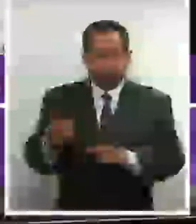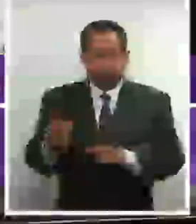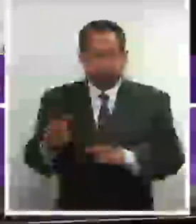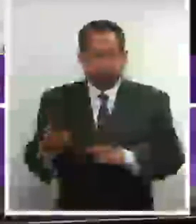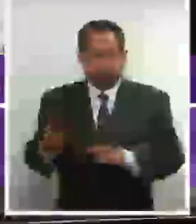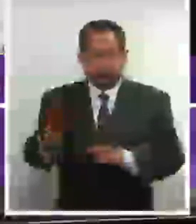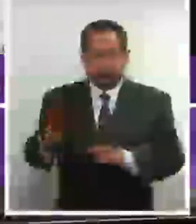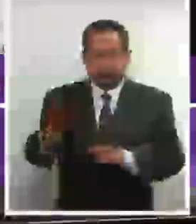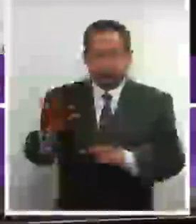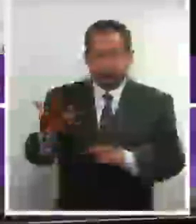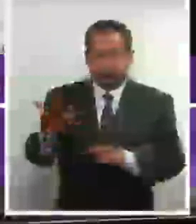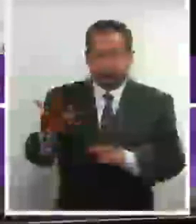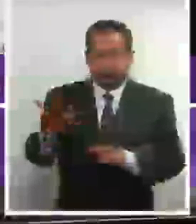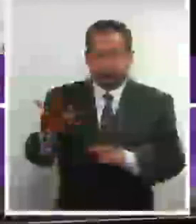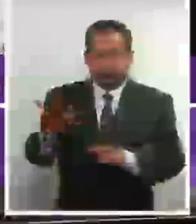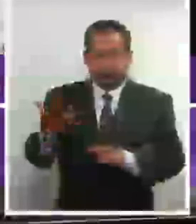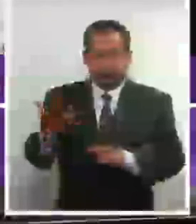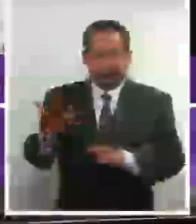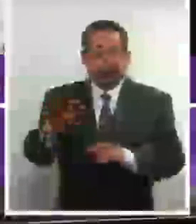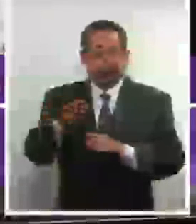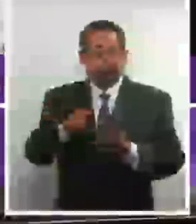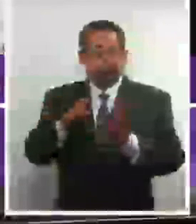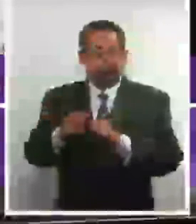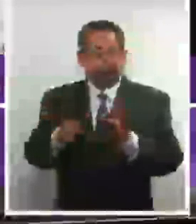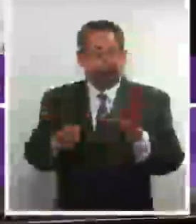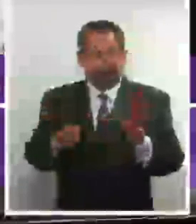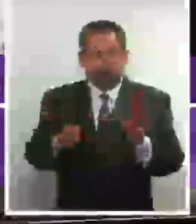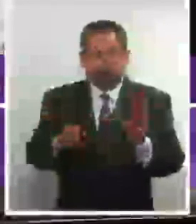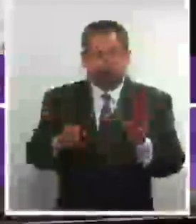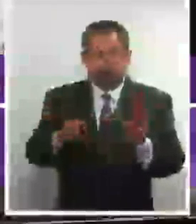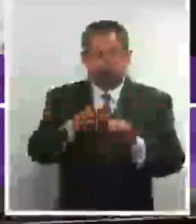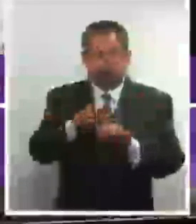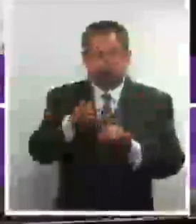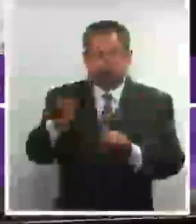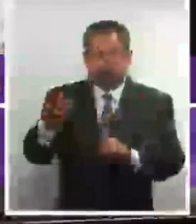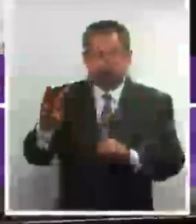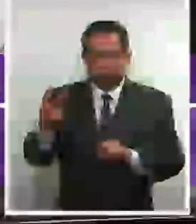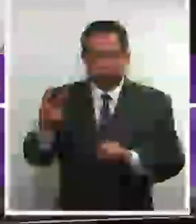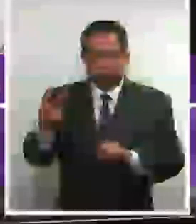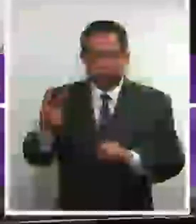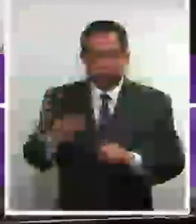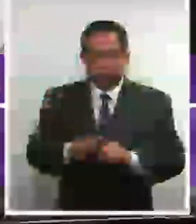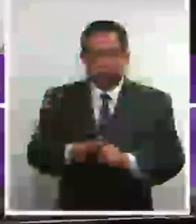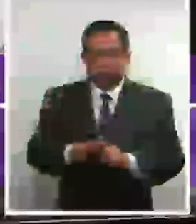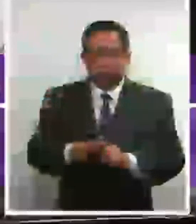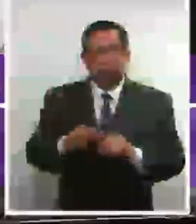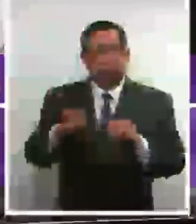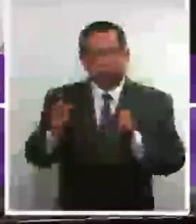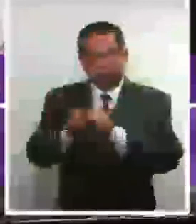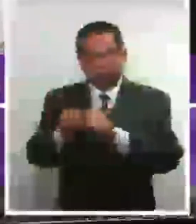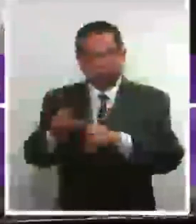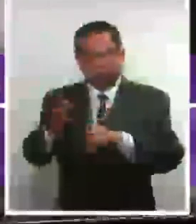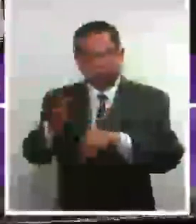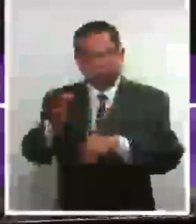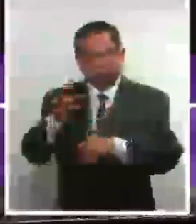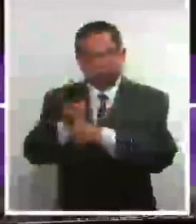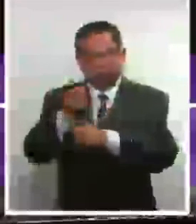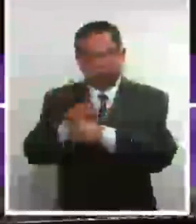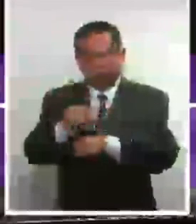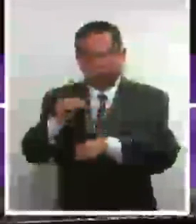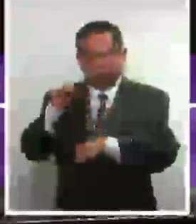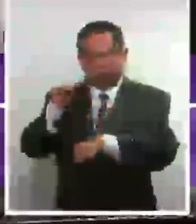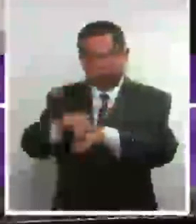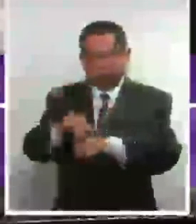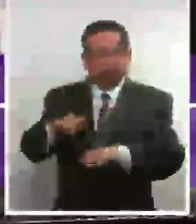1, 2, 3, 4 y 5, y el apartado B en el numeral 2. Y con las modificaciones aprobadas